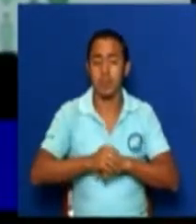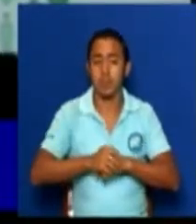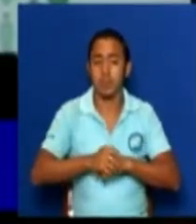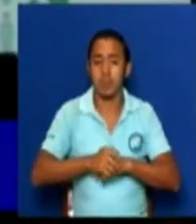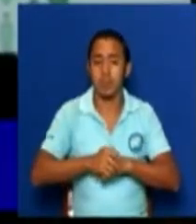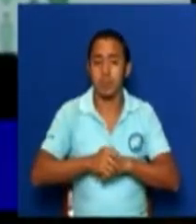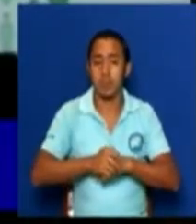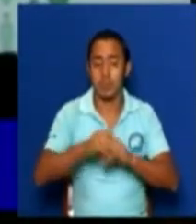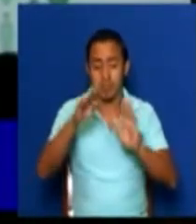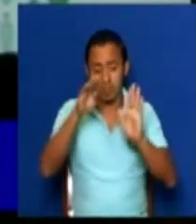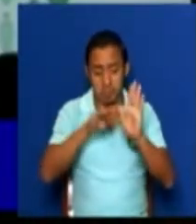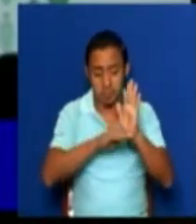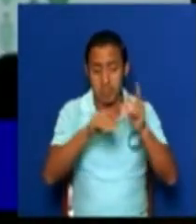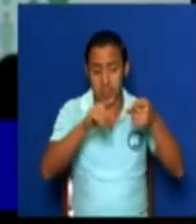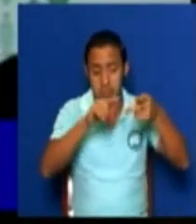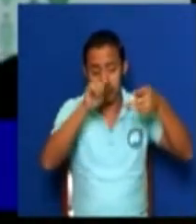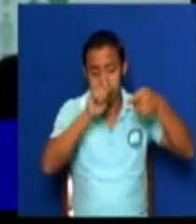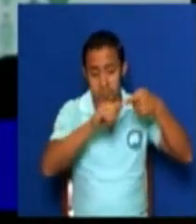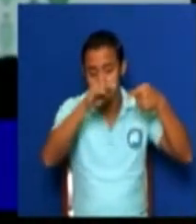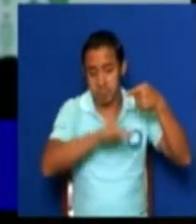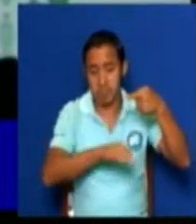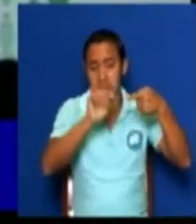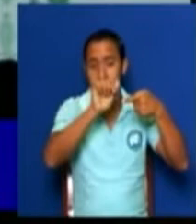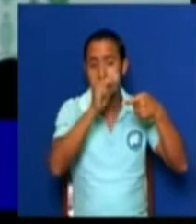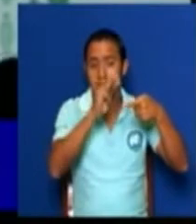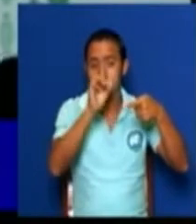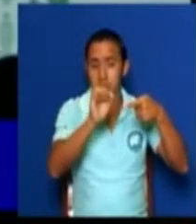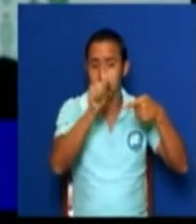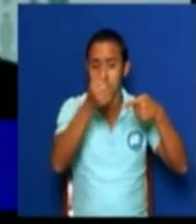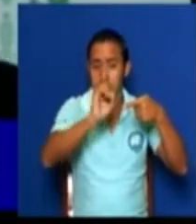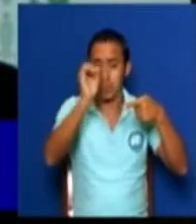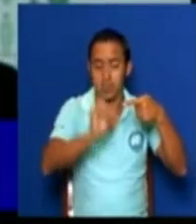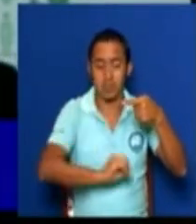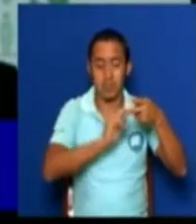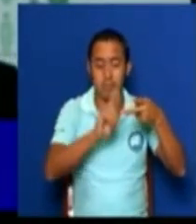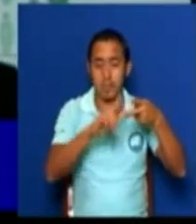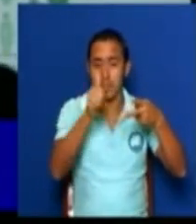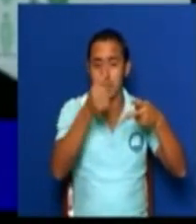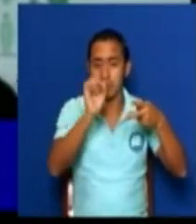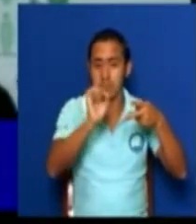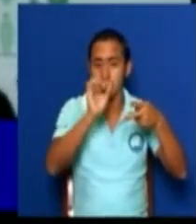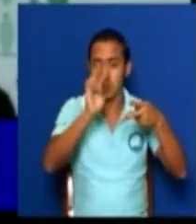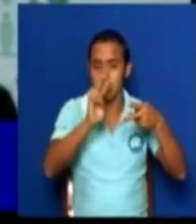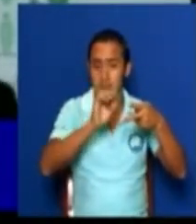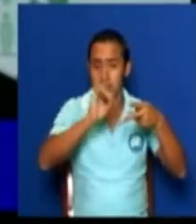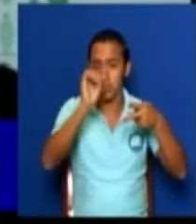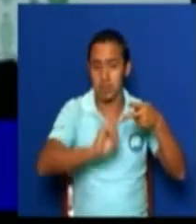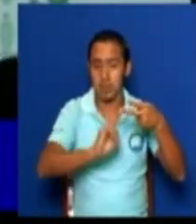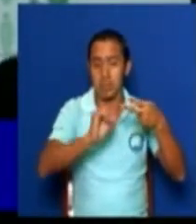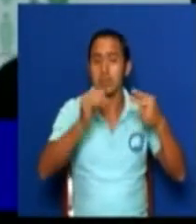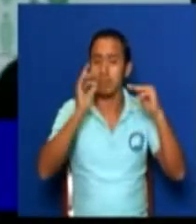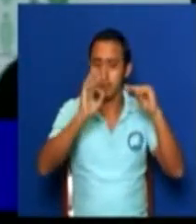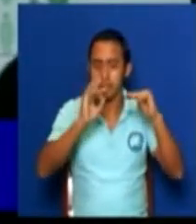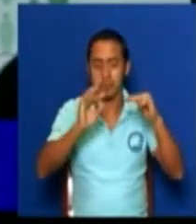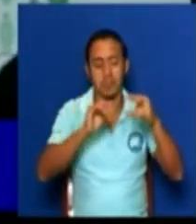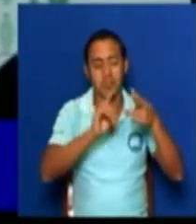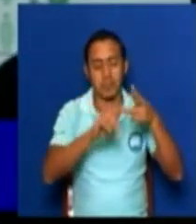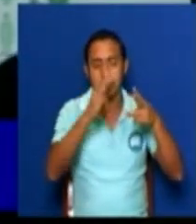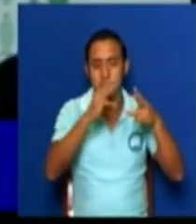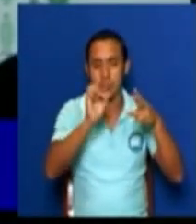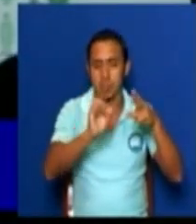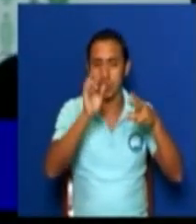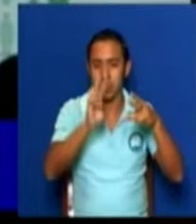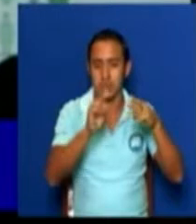la subcalificación un 3.6%, 6.2 adecuadamente y 3.3